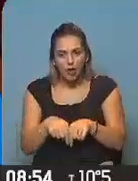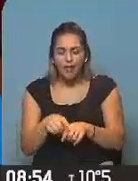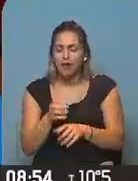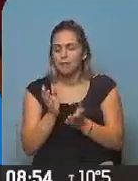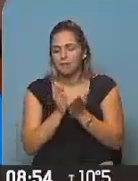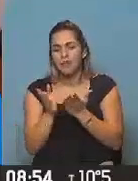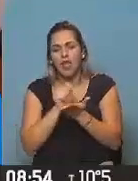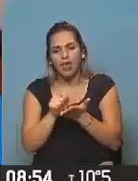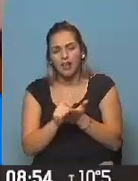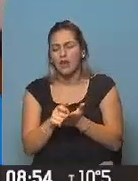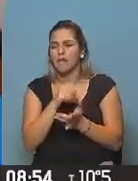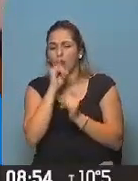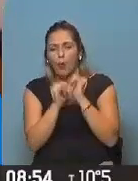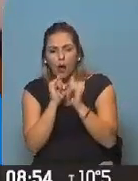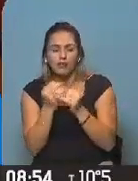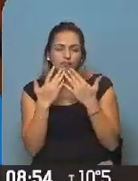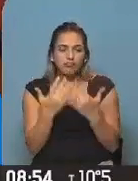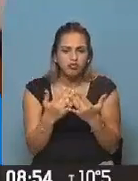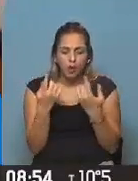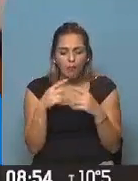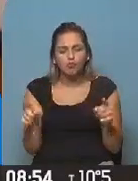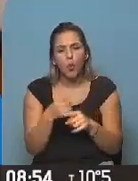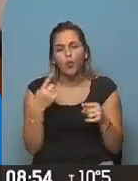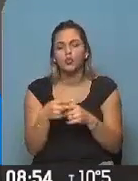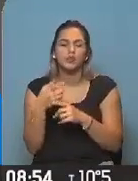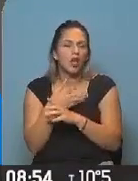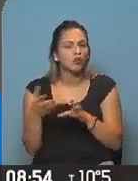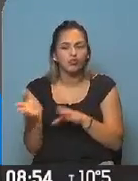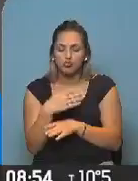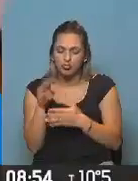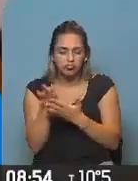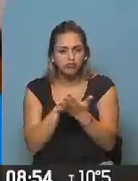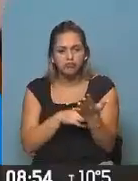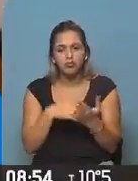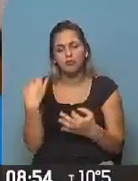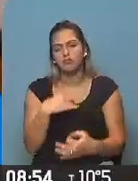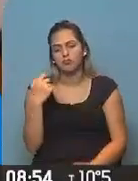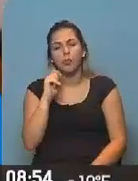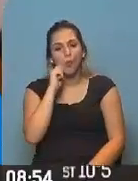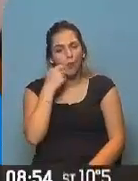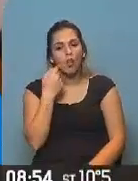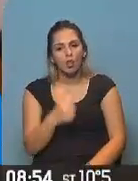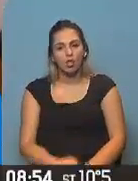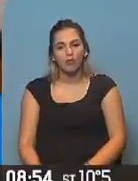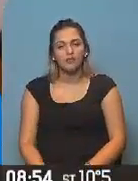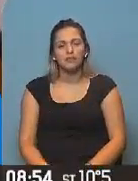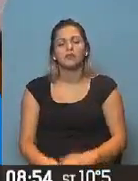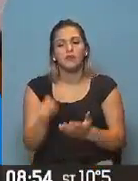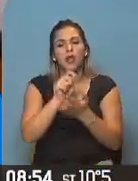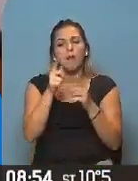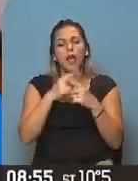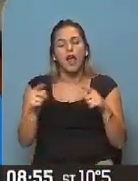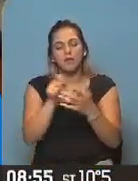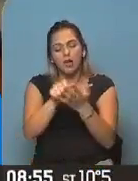poesía, música, que se ve todo en la película. Rap más que atractivos de lo que propone la letra. Exacto, con letras